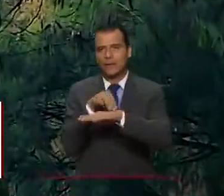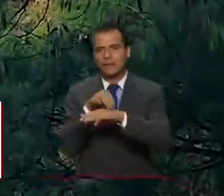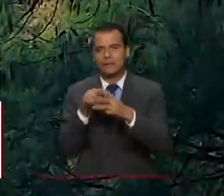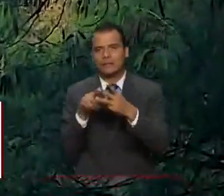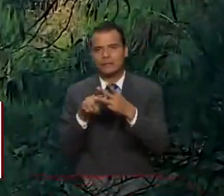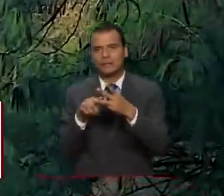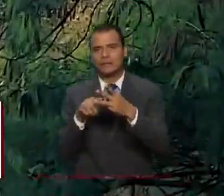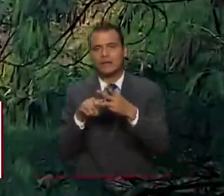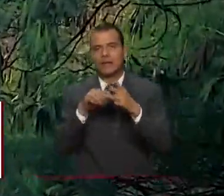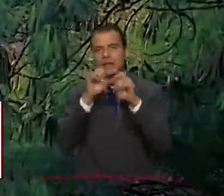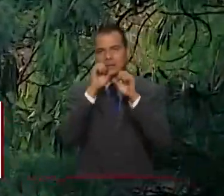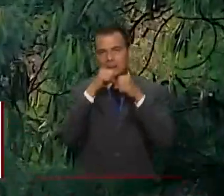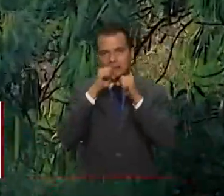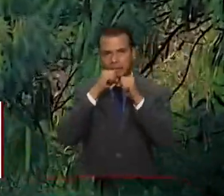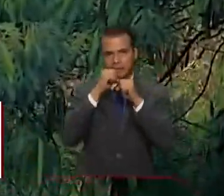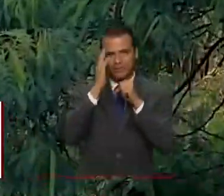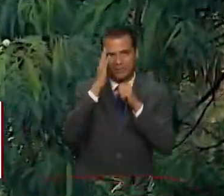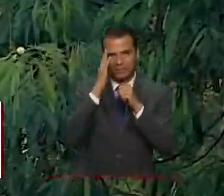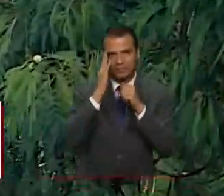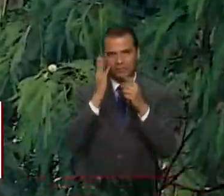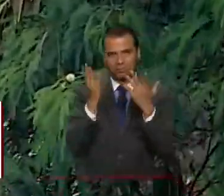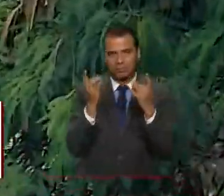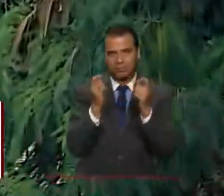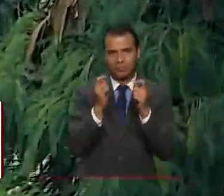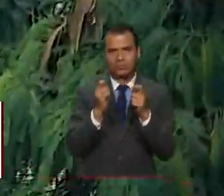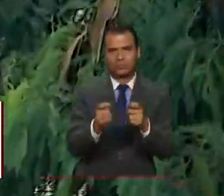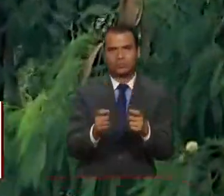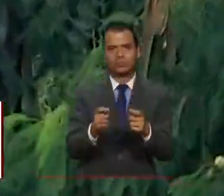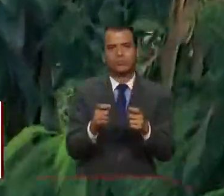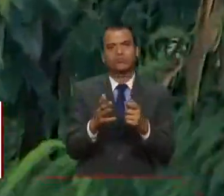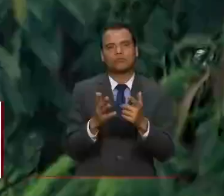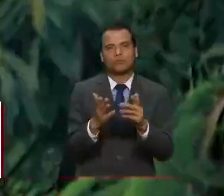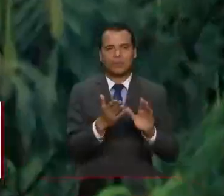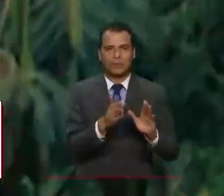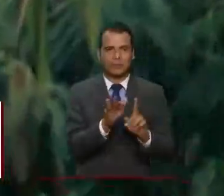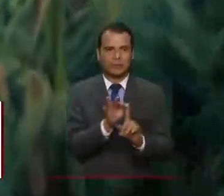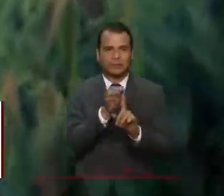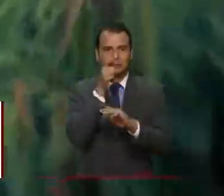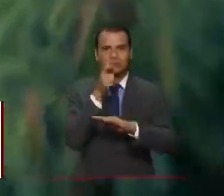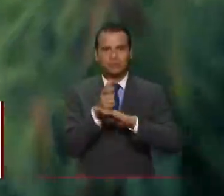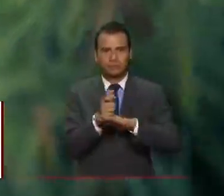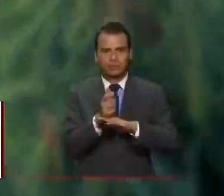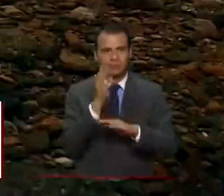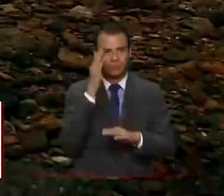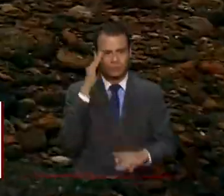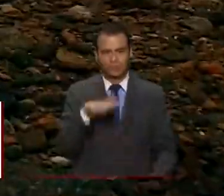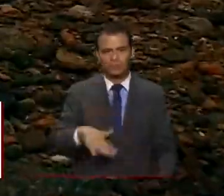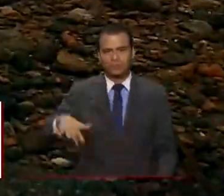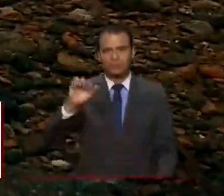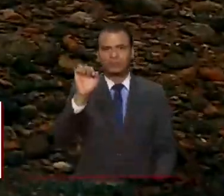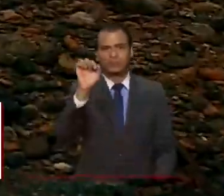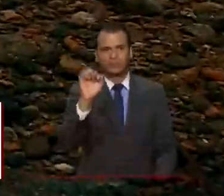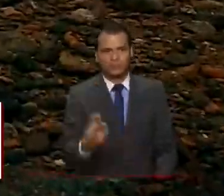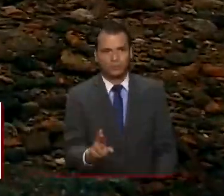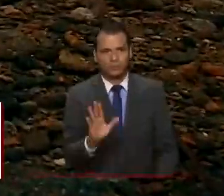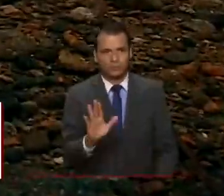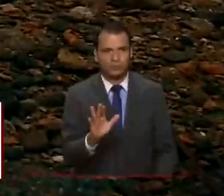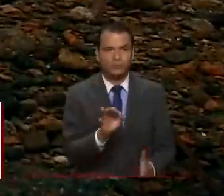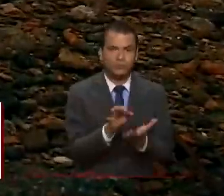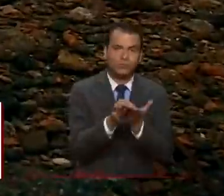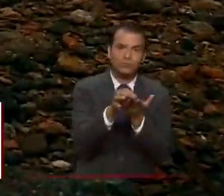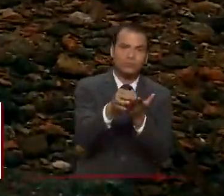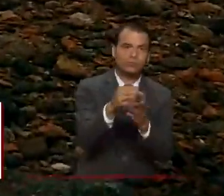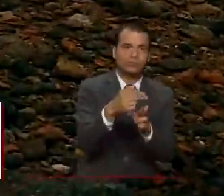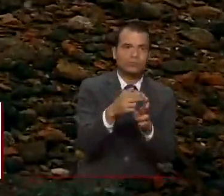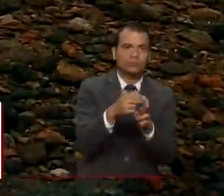ríos confluyen en inmediaciones del canal, se llama Interceptor Sur. En la vereda La Carolina, la